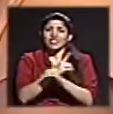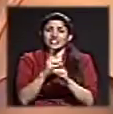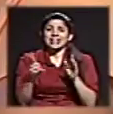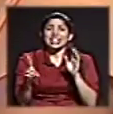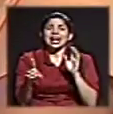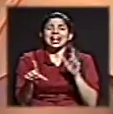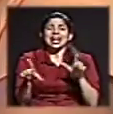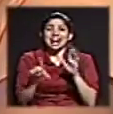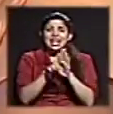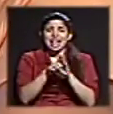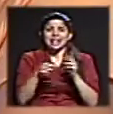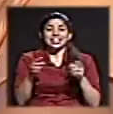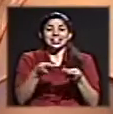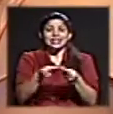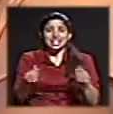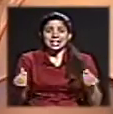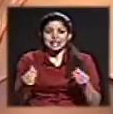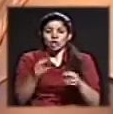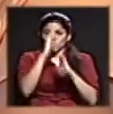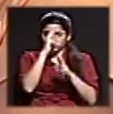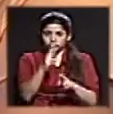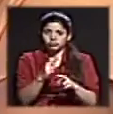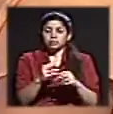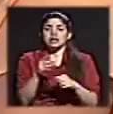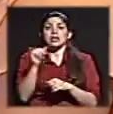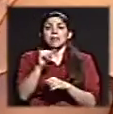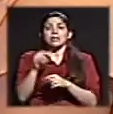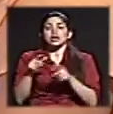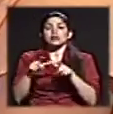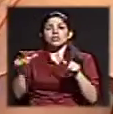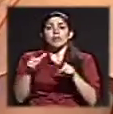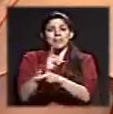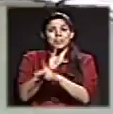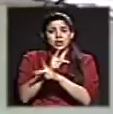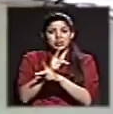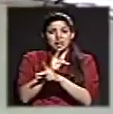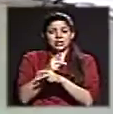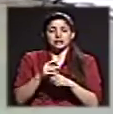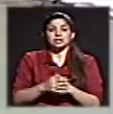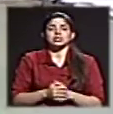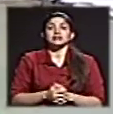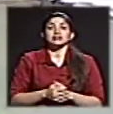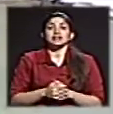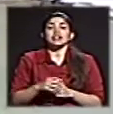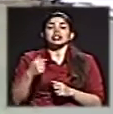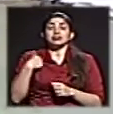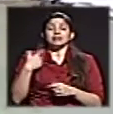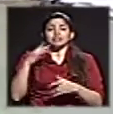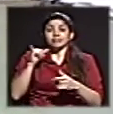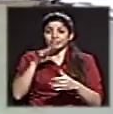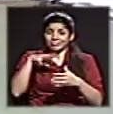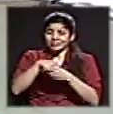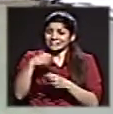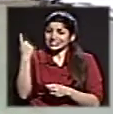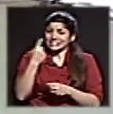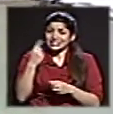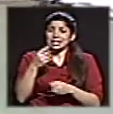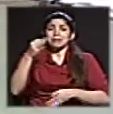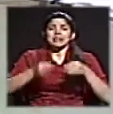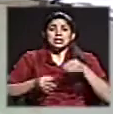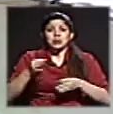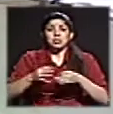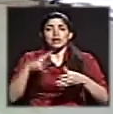ordenamiento territorial y al respeto de las zonas de protección. Yo estoy metida siempre en los